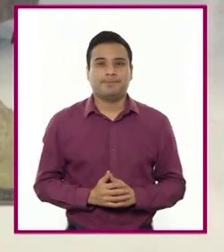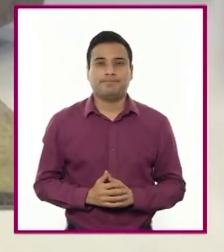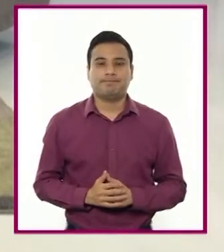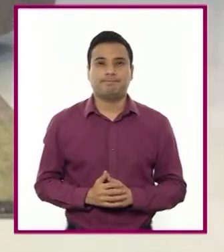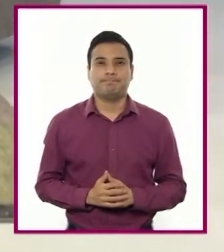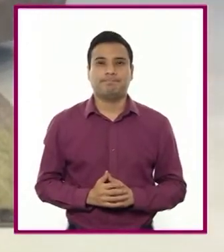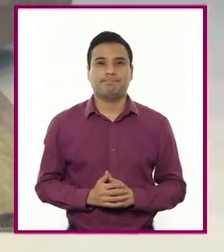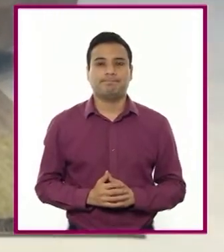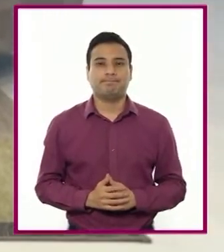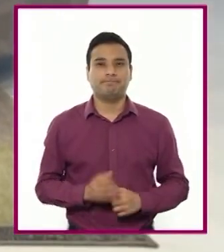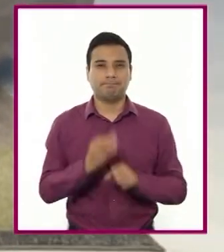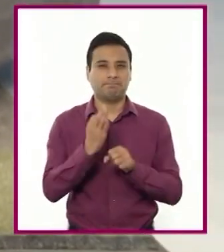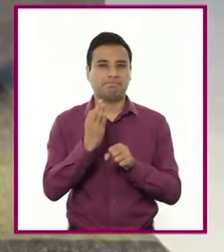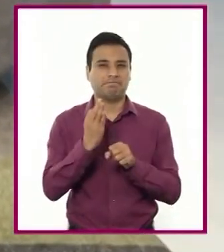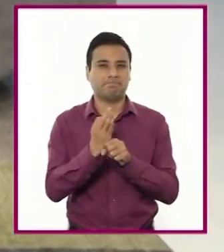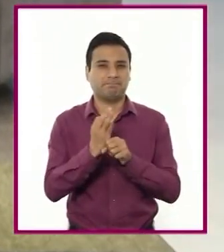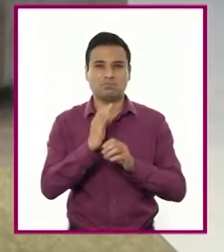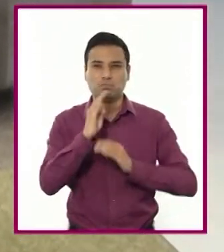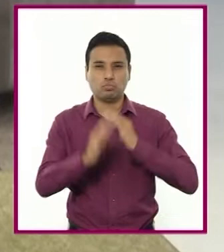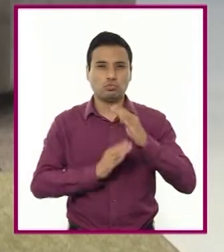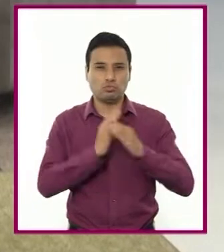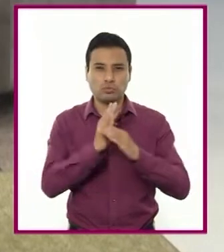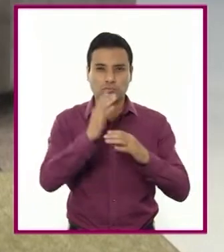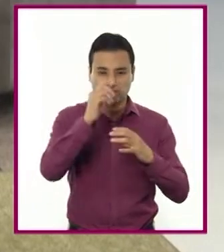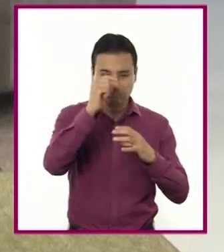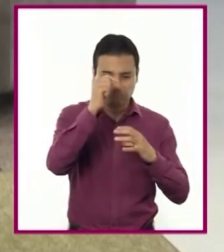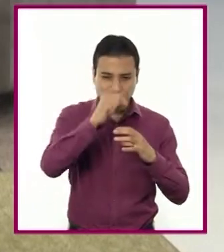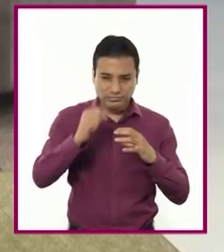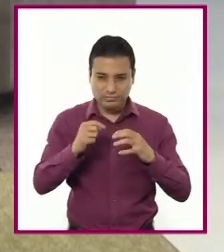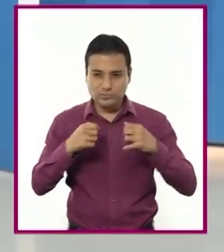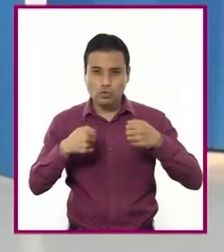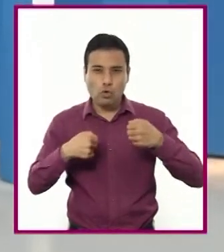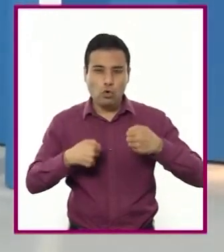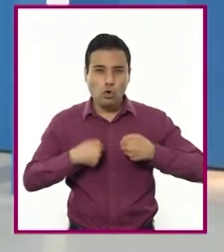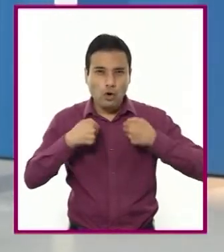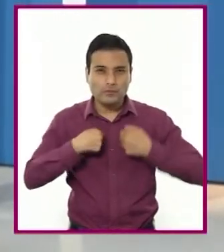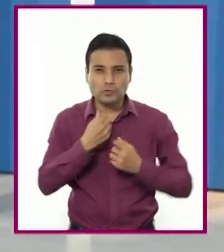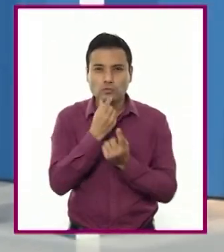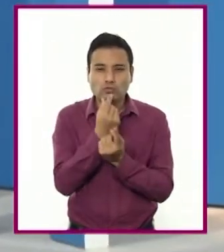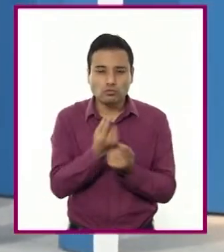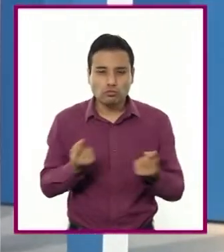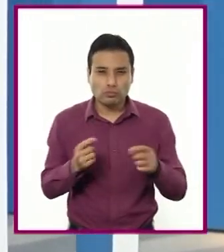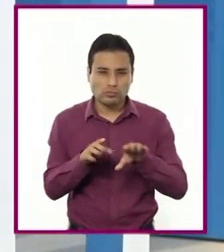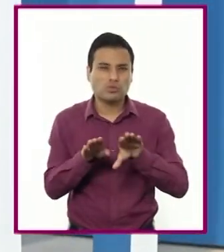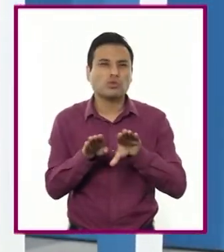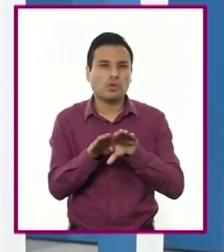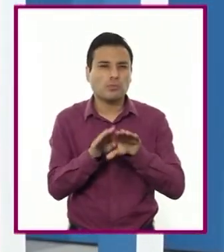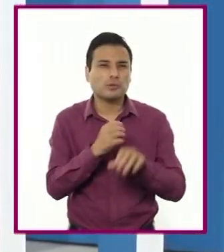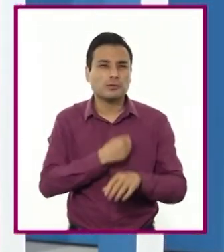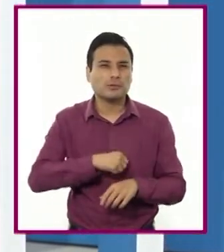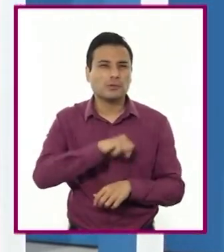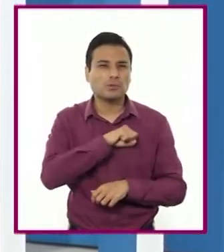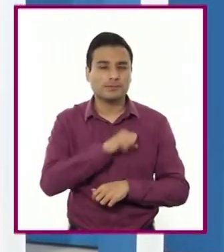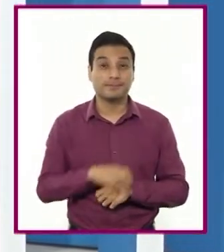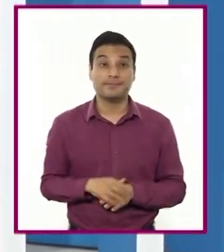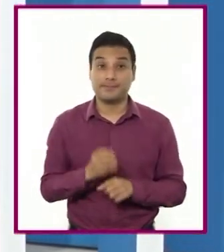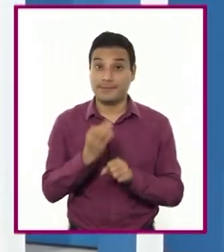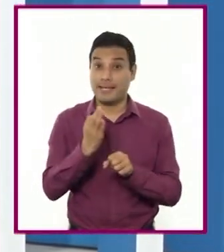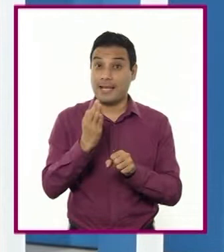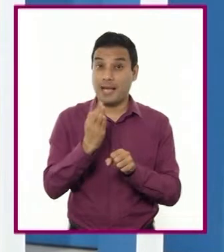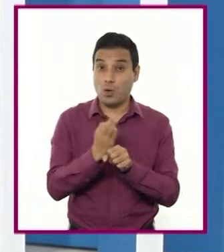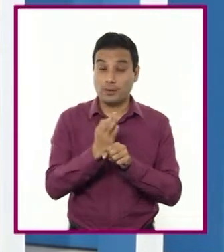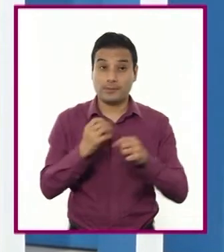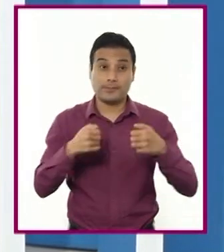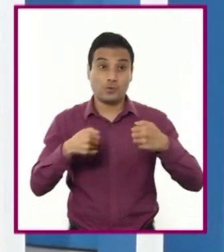¿cuál es la situación mundial de salud de jóvenes y adolescentes? Las probabilidades de supervivencia de